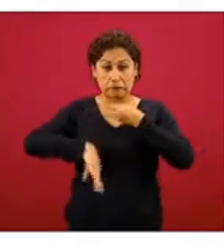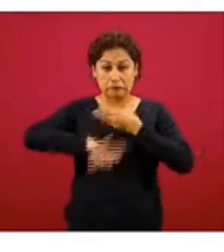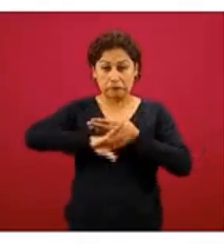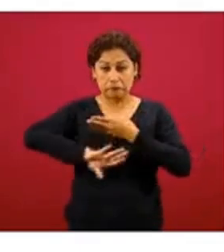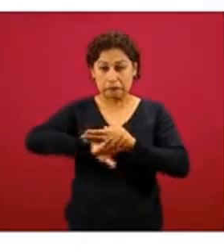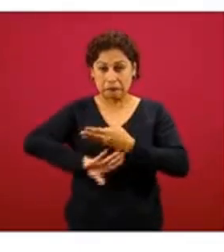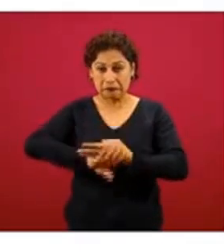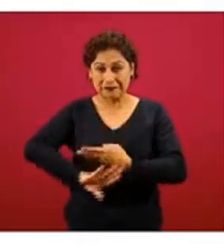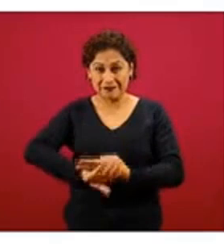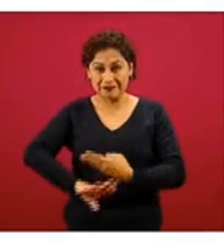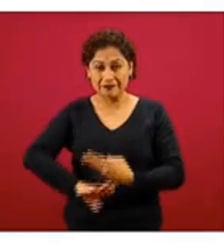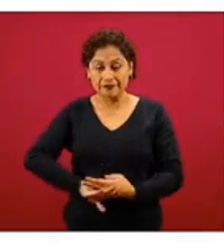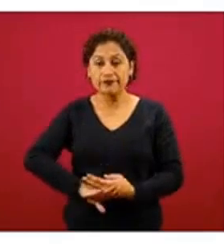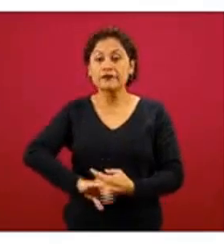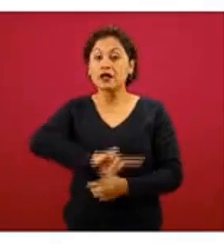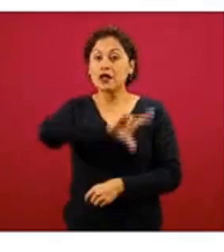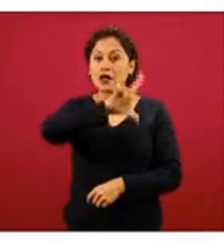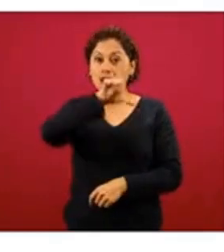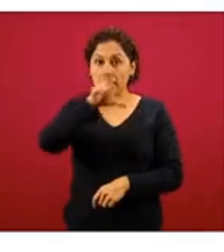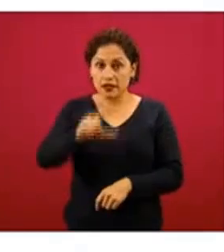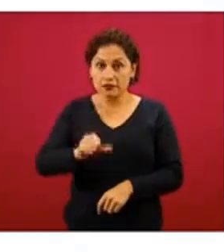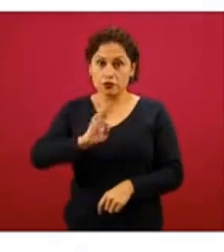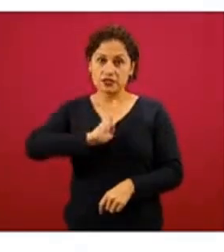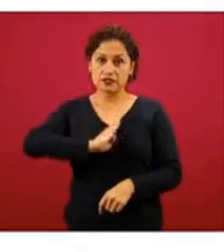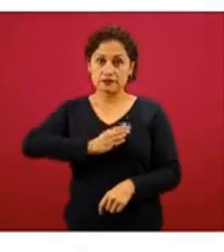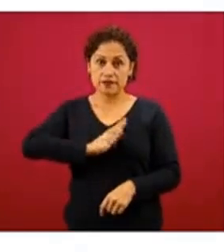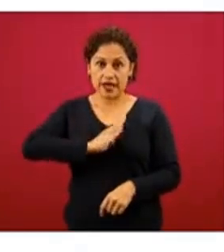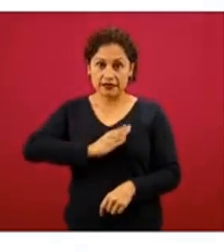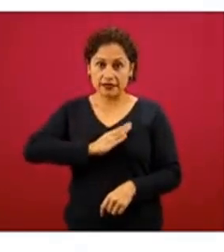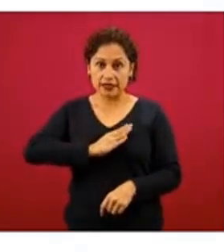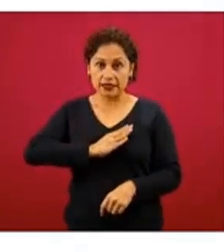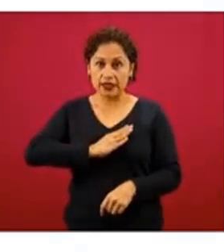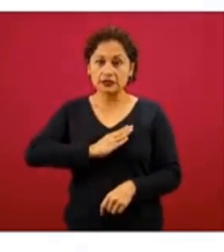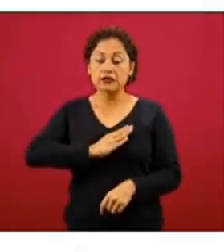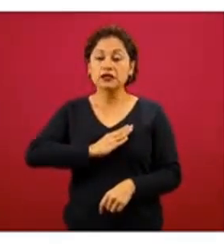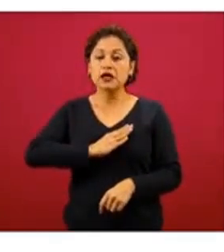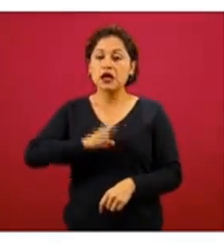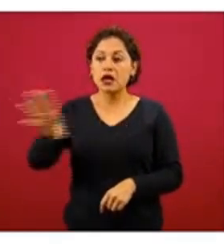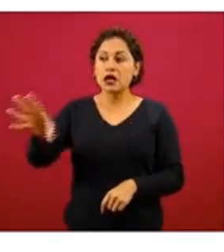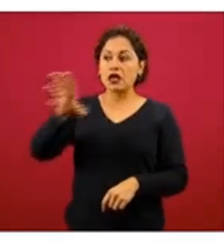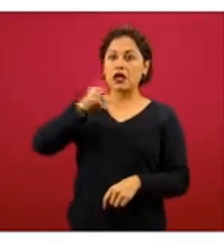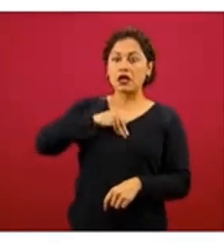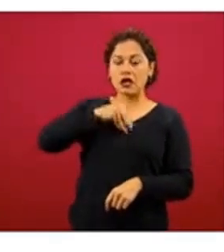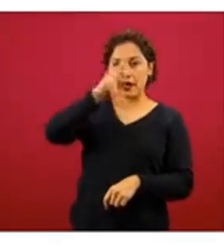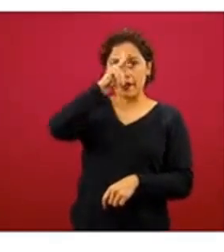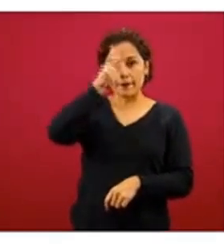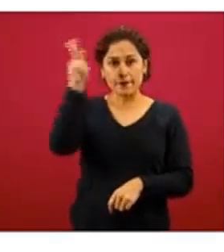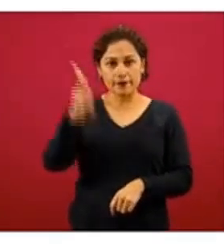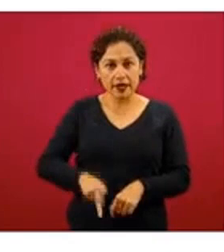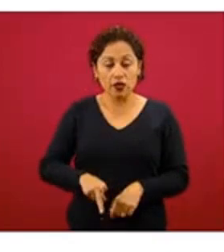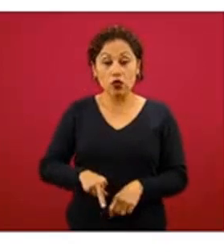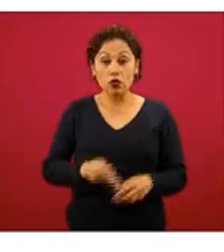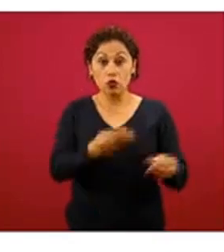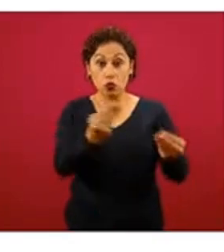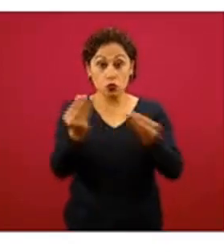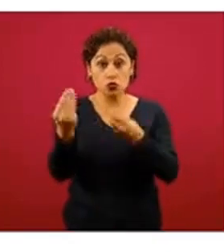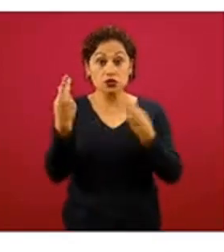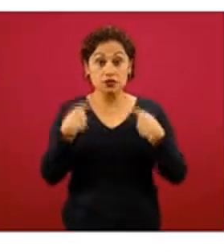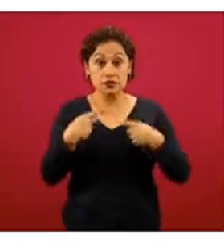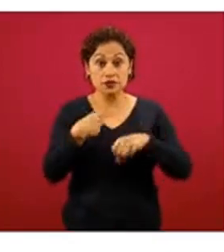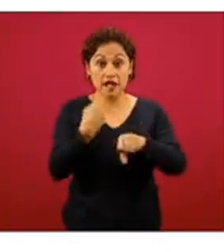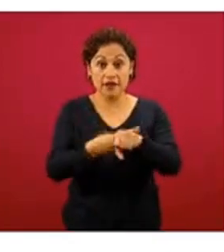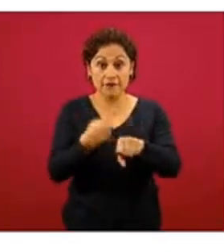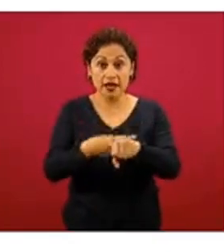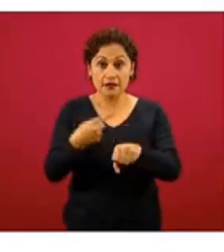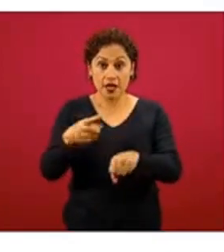otras bacterias agregadas, no todos los pacientes mueren exclusivamente por el virus, sino por infecciones que se agregan,